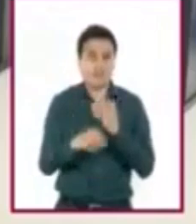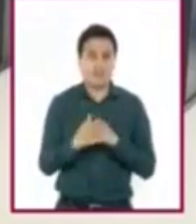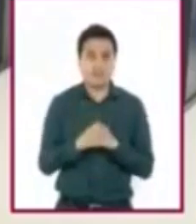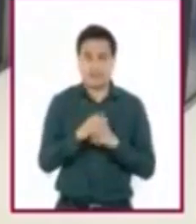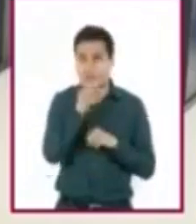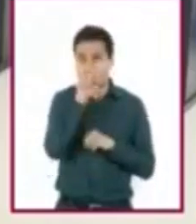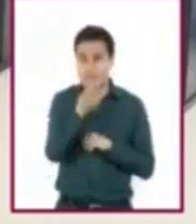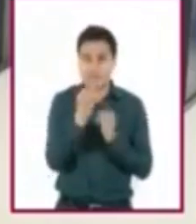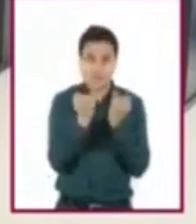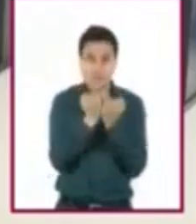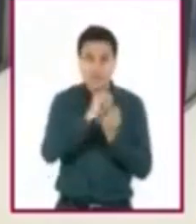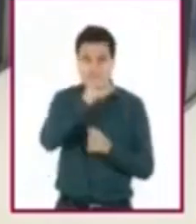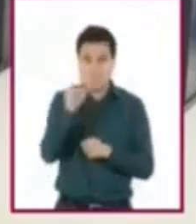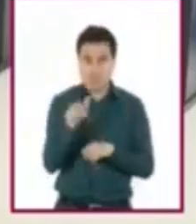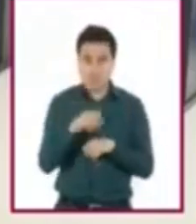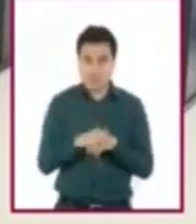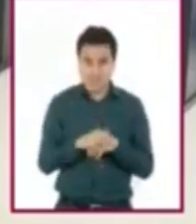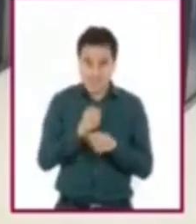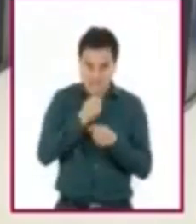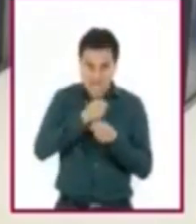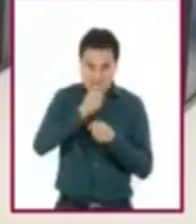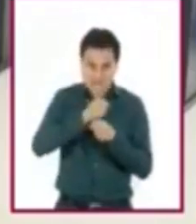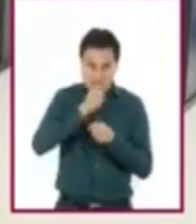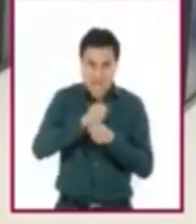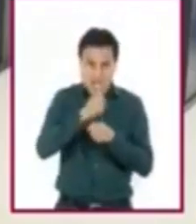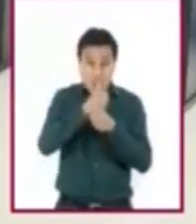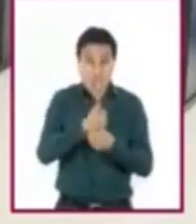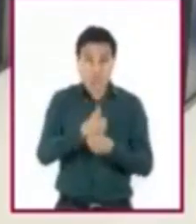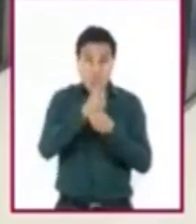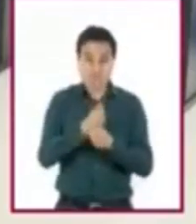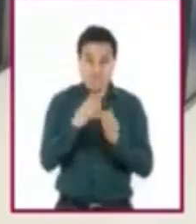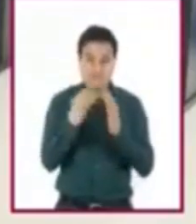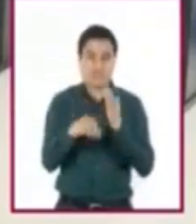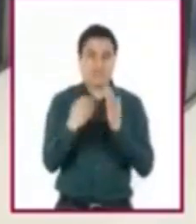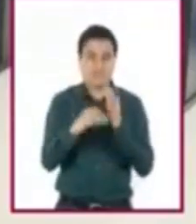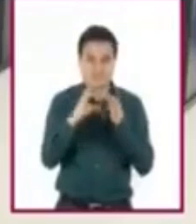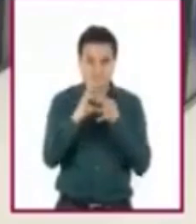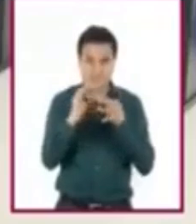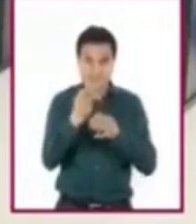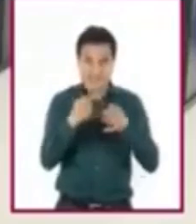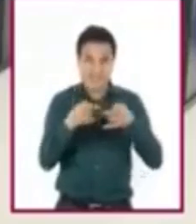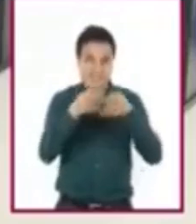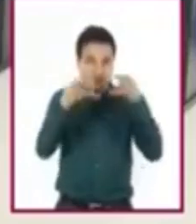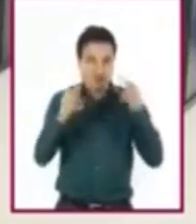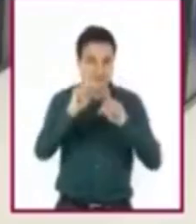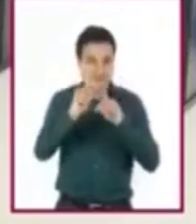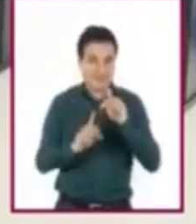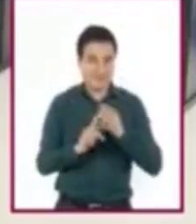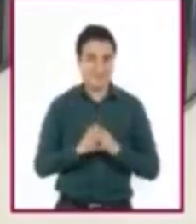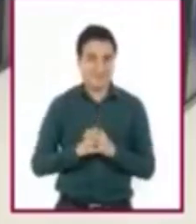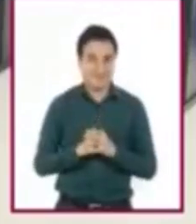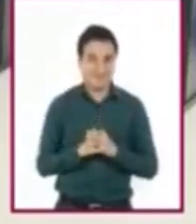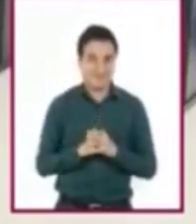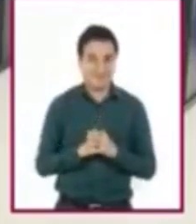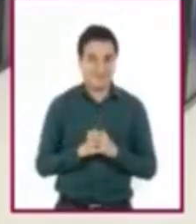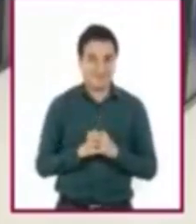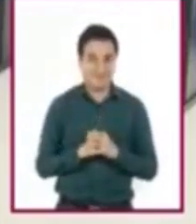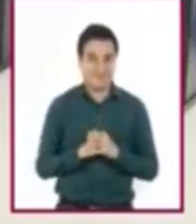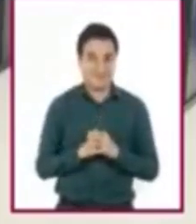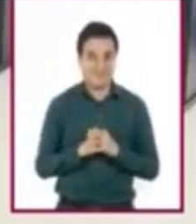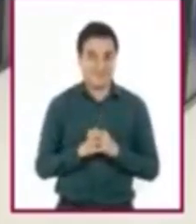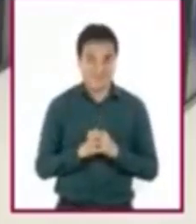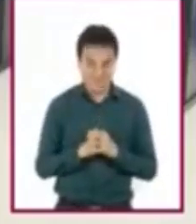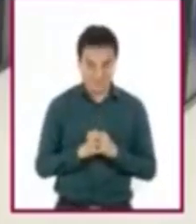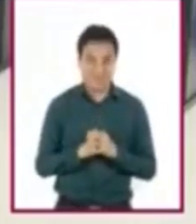fueron sometidos los países colonizados. Se trató de una historia incompleta. Cuando consultamos las